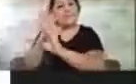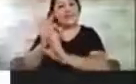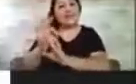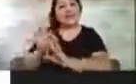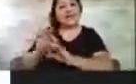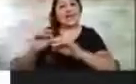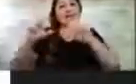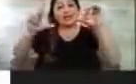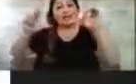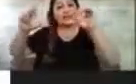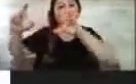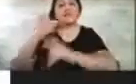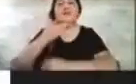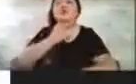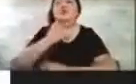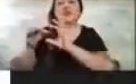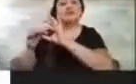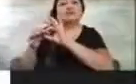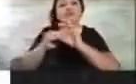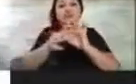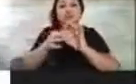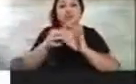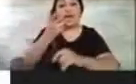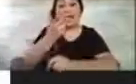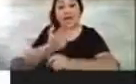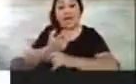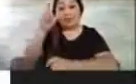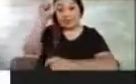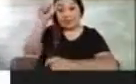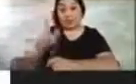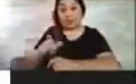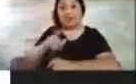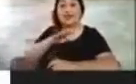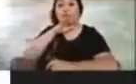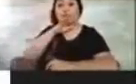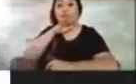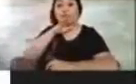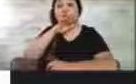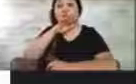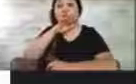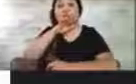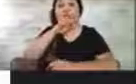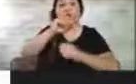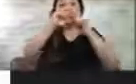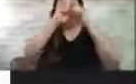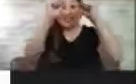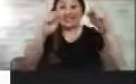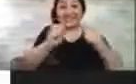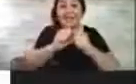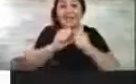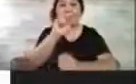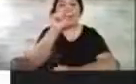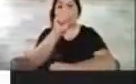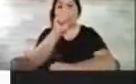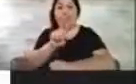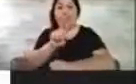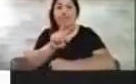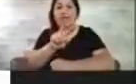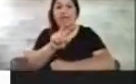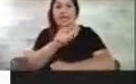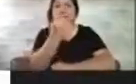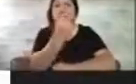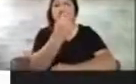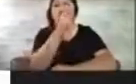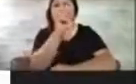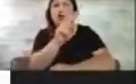imágenes. Hay personas que utilizan lector de pantalla y cuando se utiliza este lector de pantalla y pasa por encima de una imagen, si